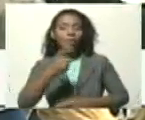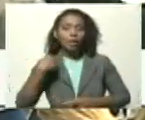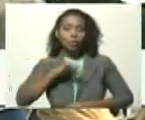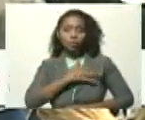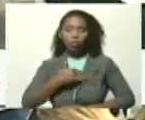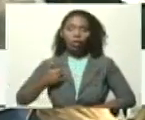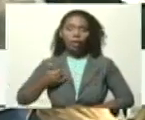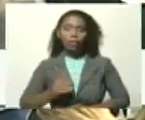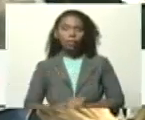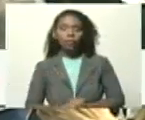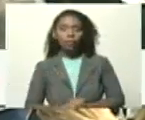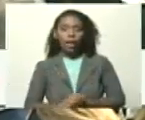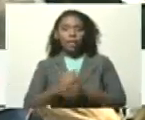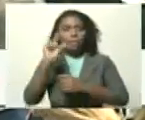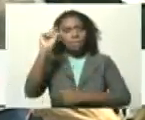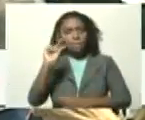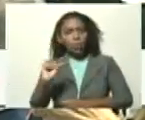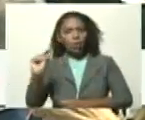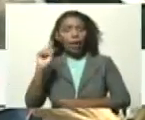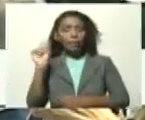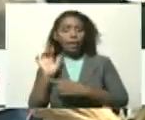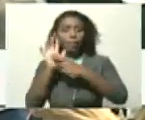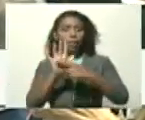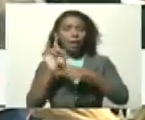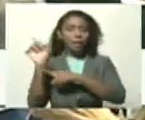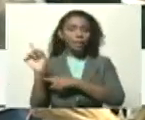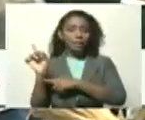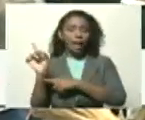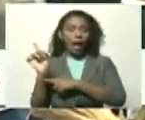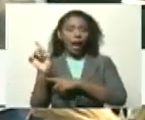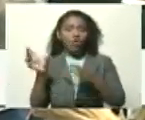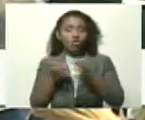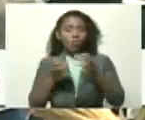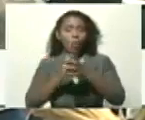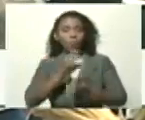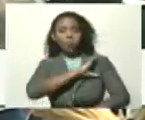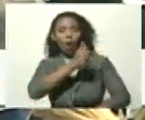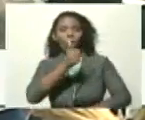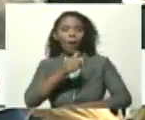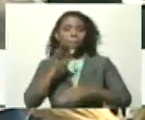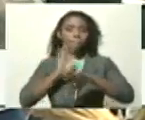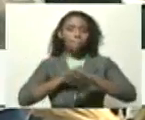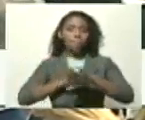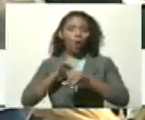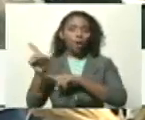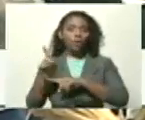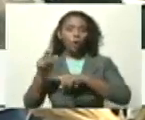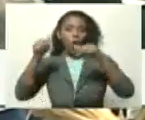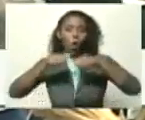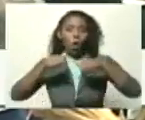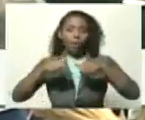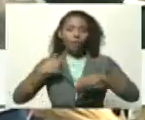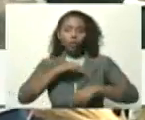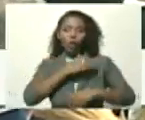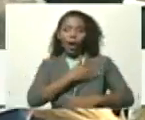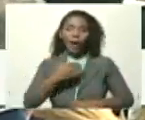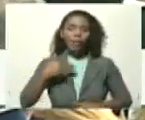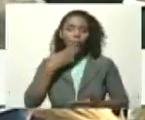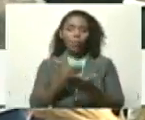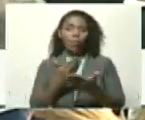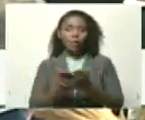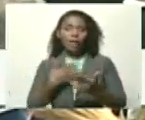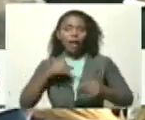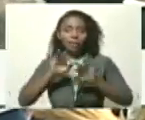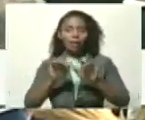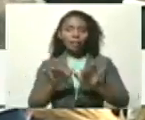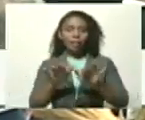aspiración de minorías estar representada en esa junta directiva. Y por eso hoy queremos proponer para la